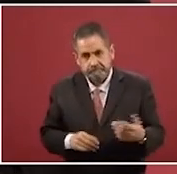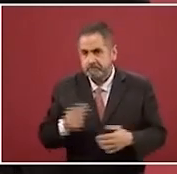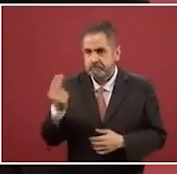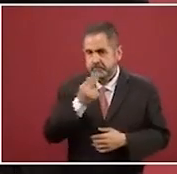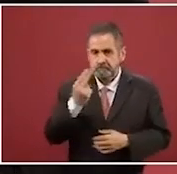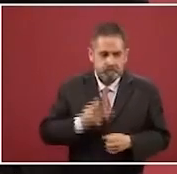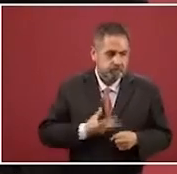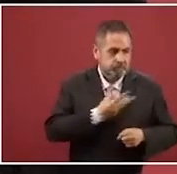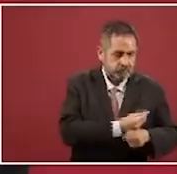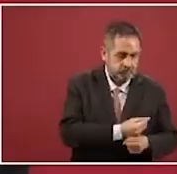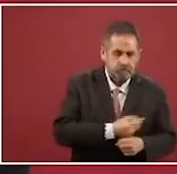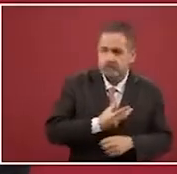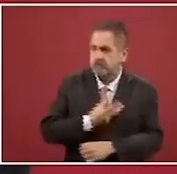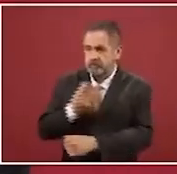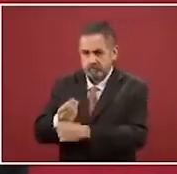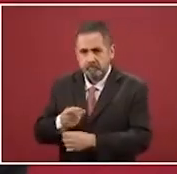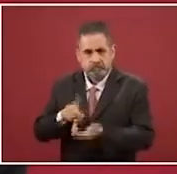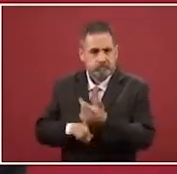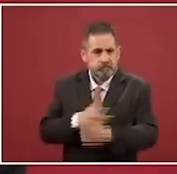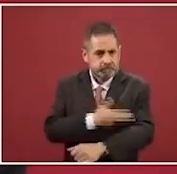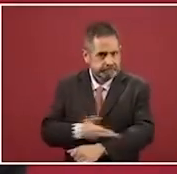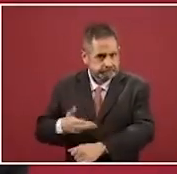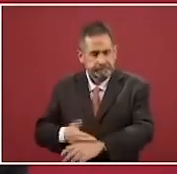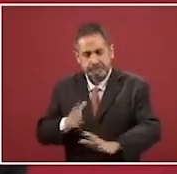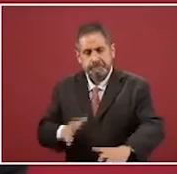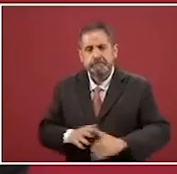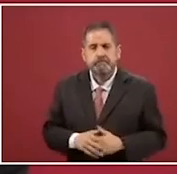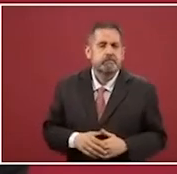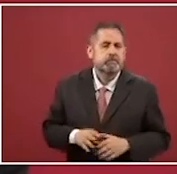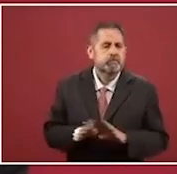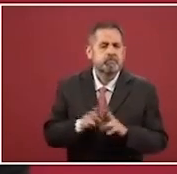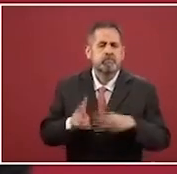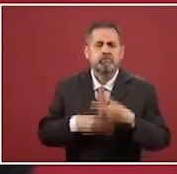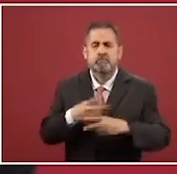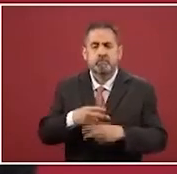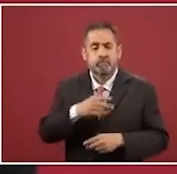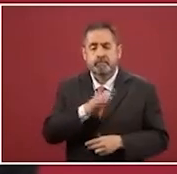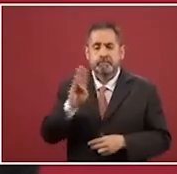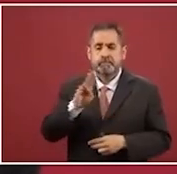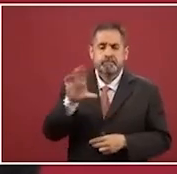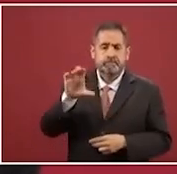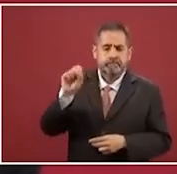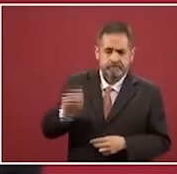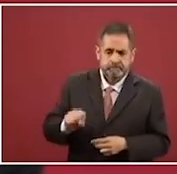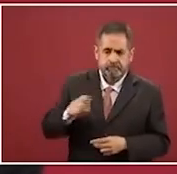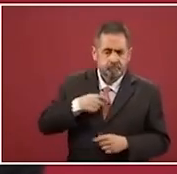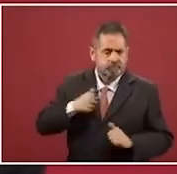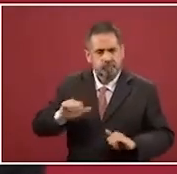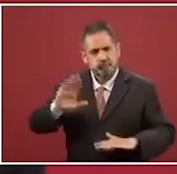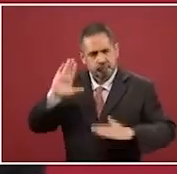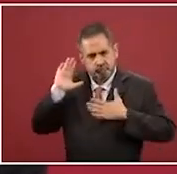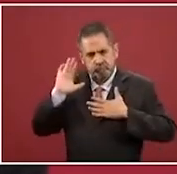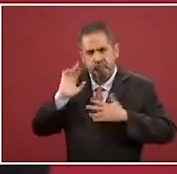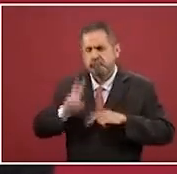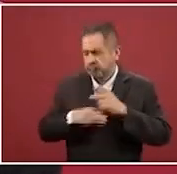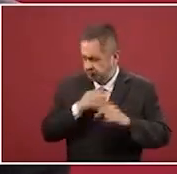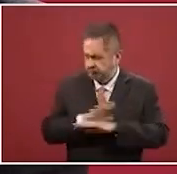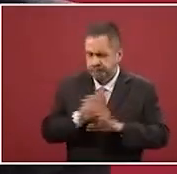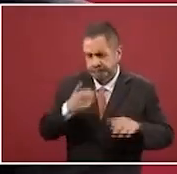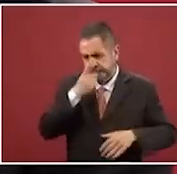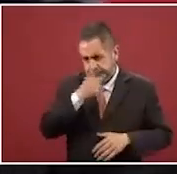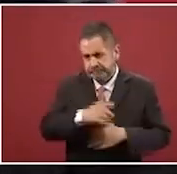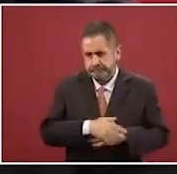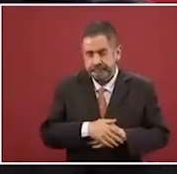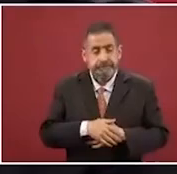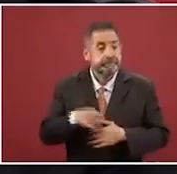tenemos que resolver el problema. Lo vamos a hacer en Baja California Sur, me comprometí a eso. Ya